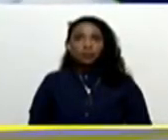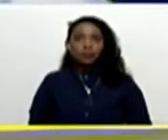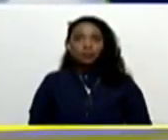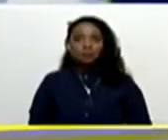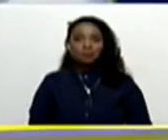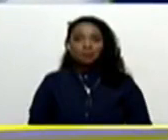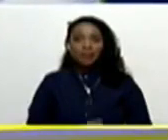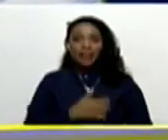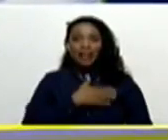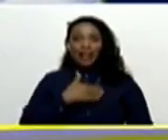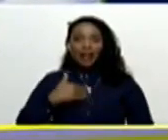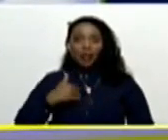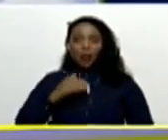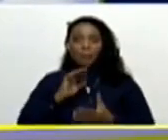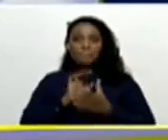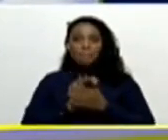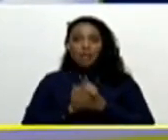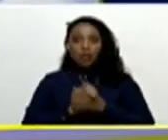Queridos hermanos